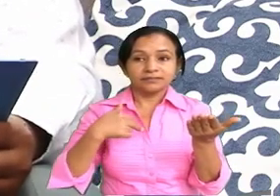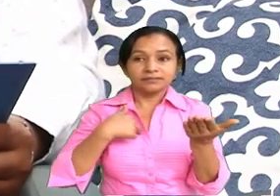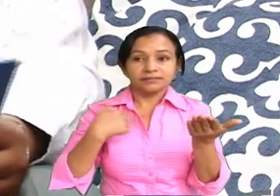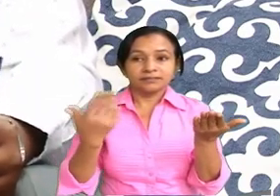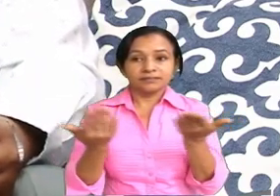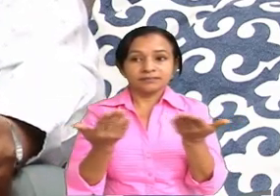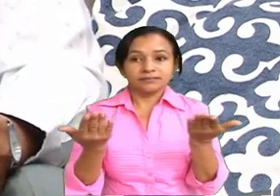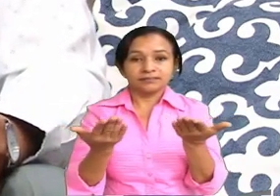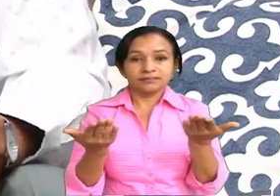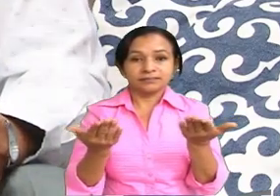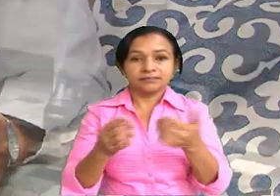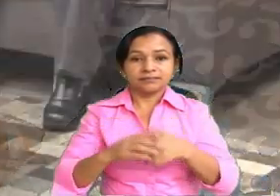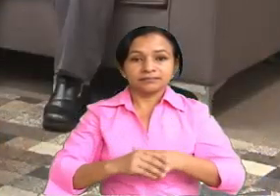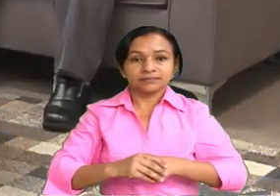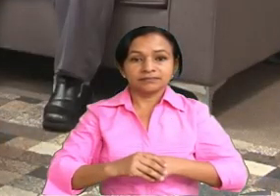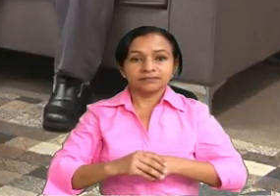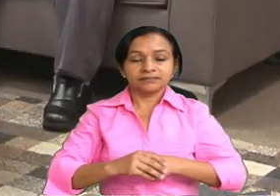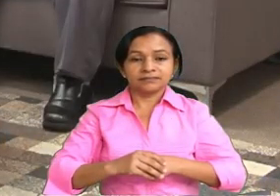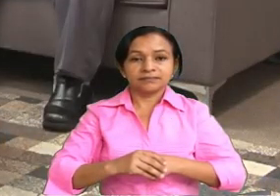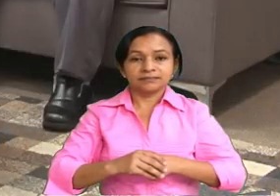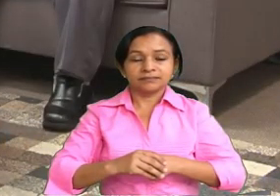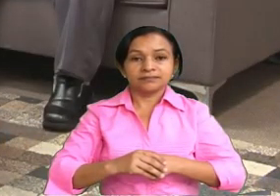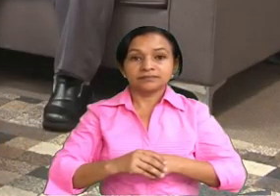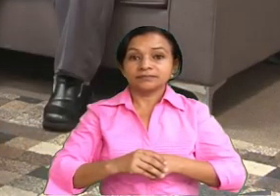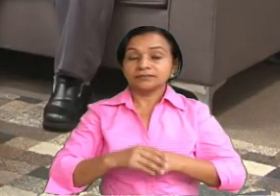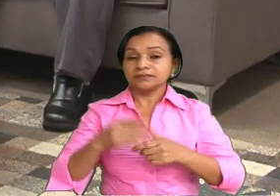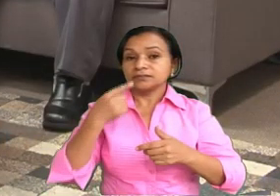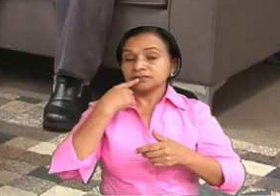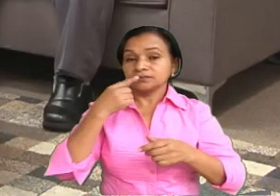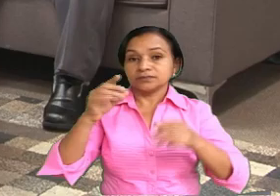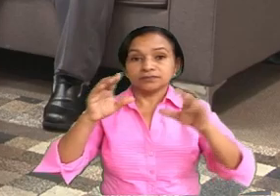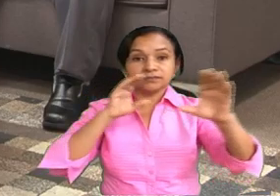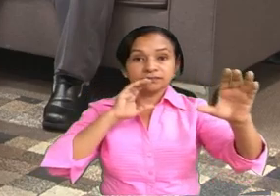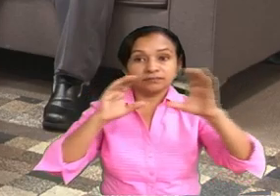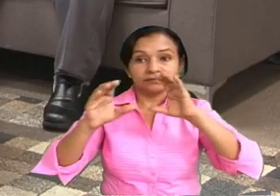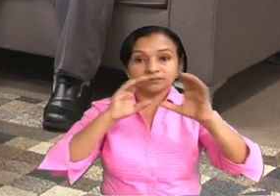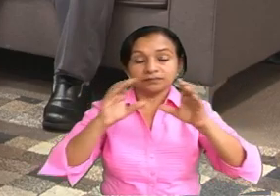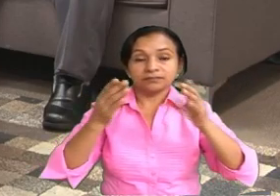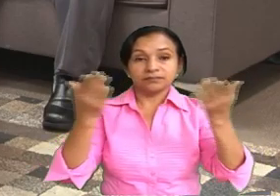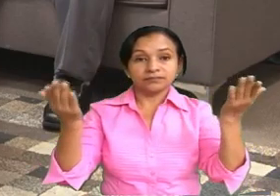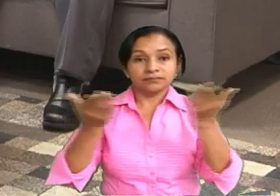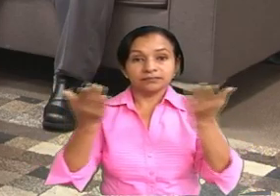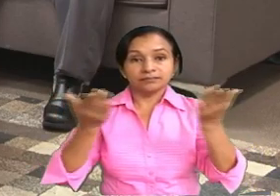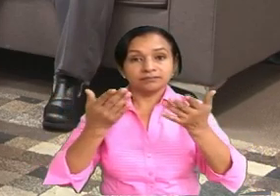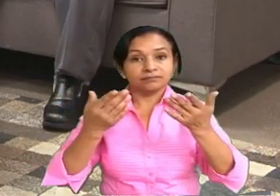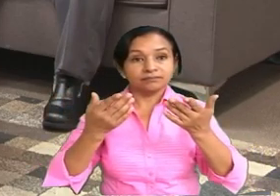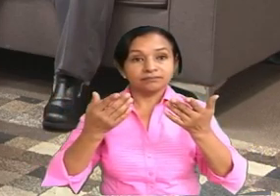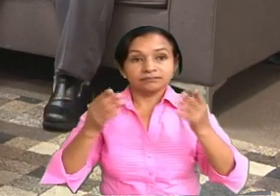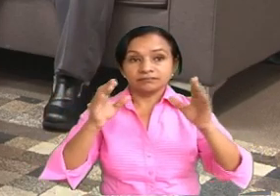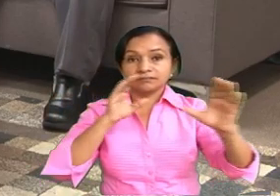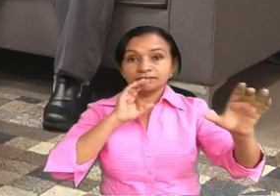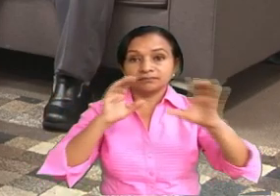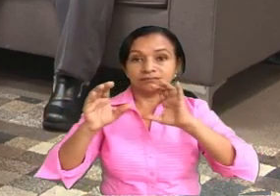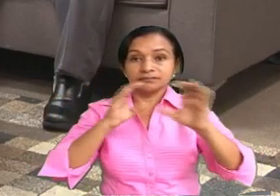materia? Las vías de comunicación. Okay. Las vías de comunicación